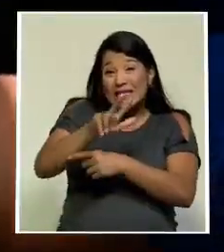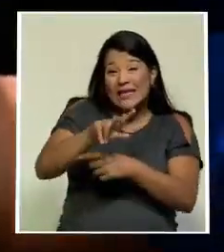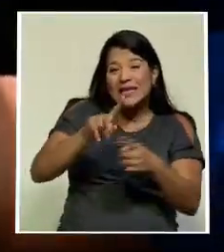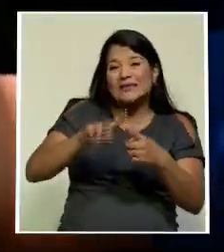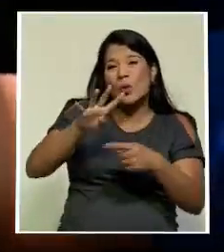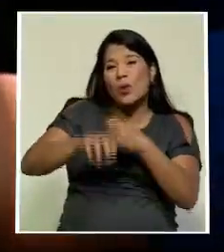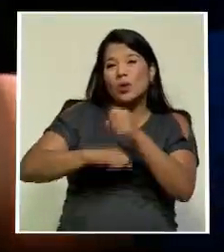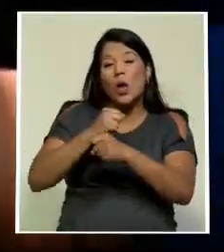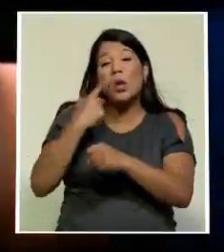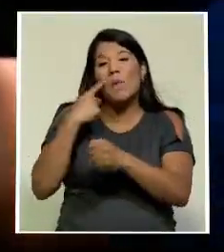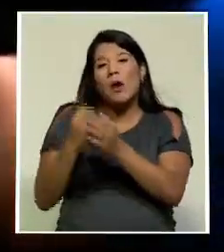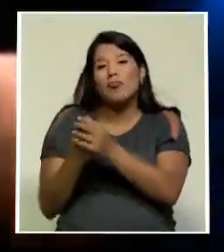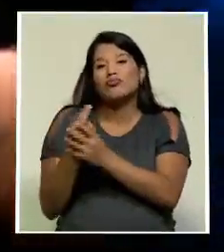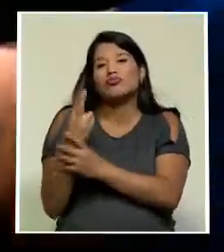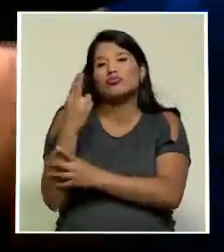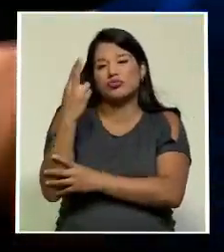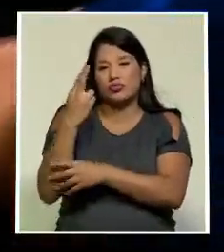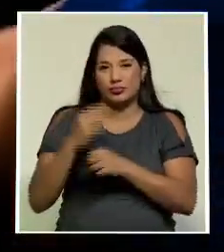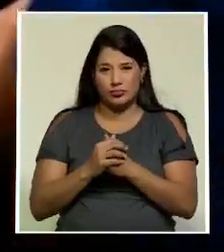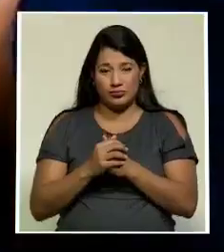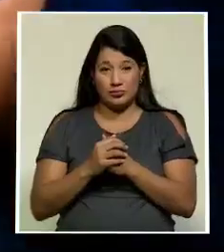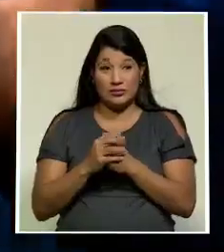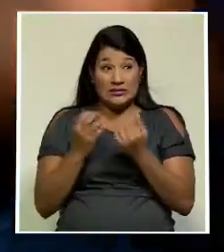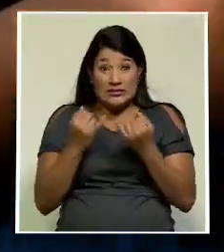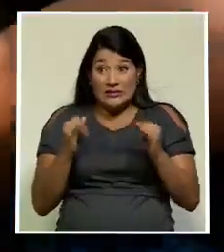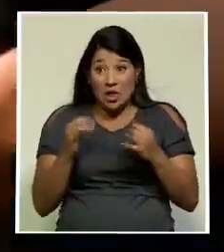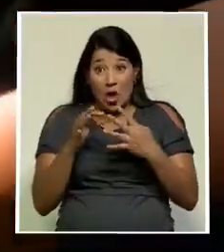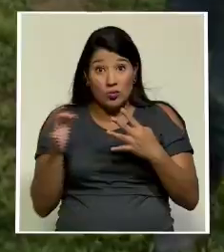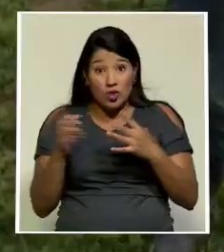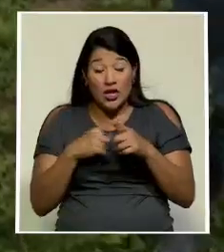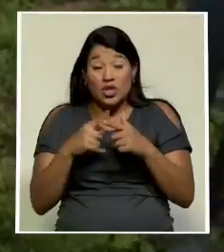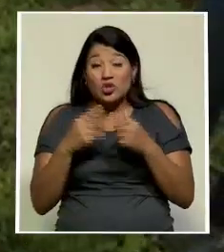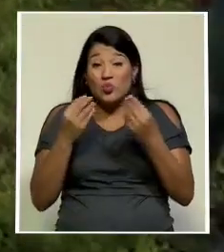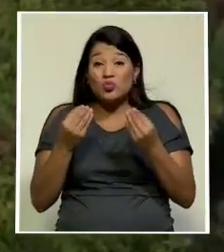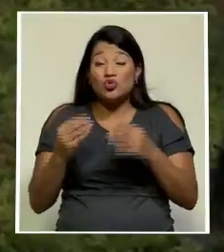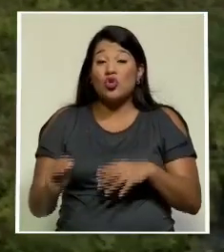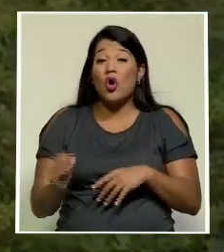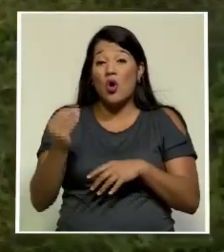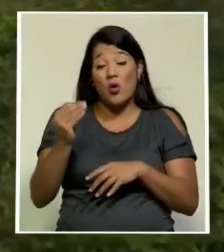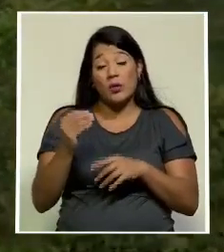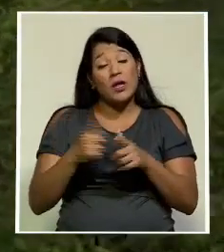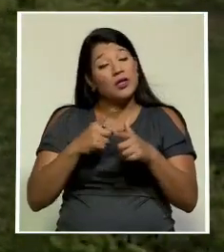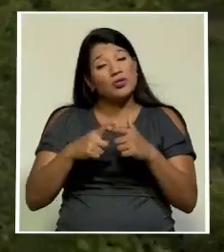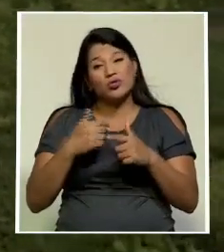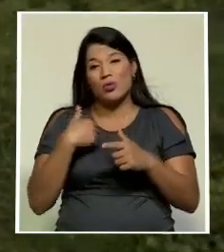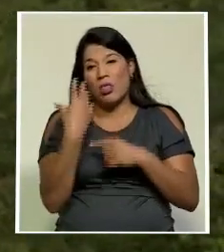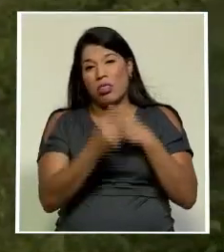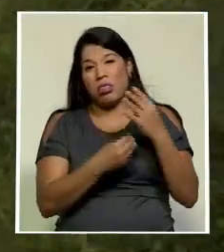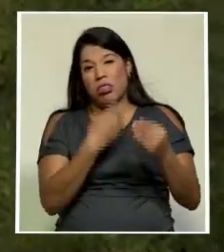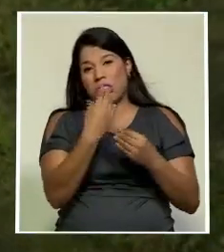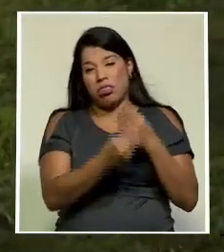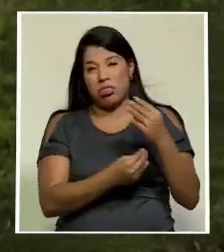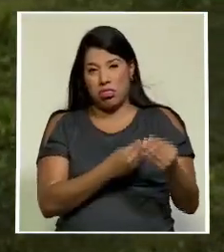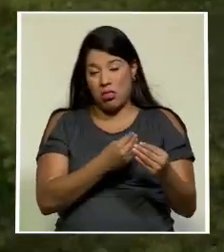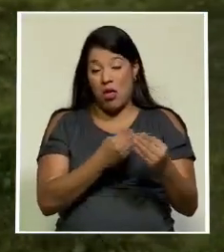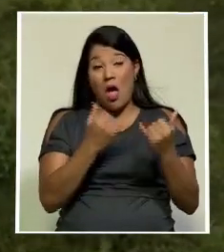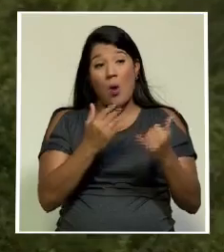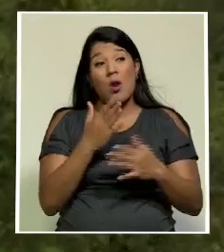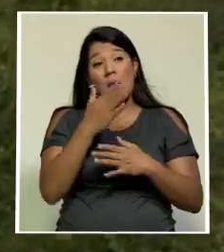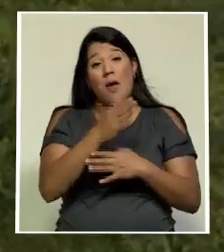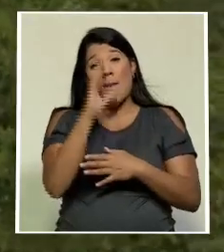dar frutos. Sin opciones, muchos jóvenes de la zona se sumaron así al éxodo de centroamericanos que buscan una